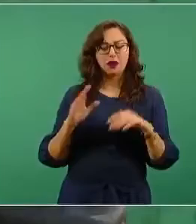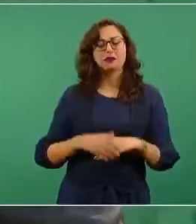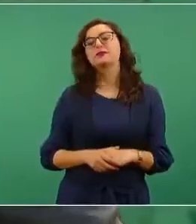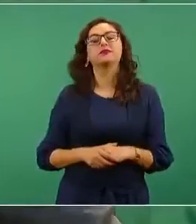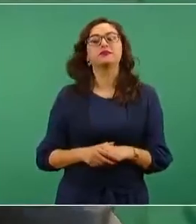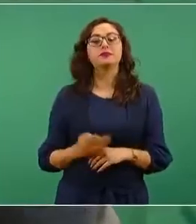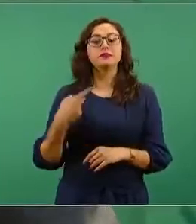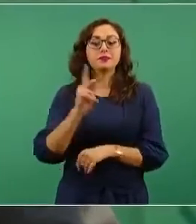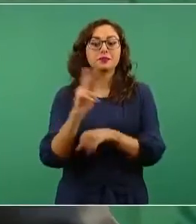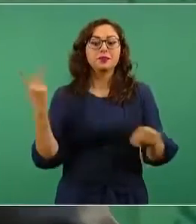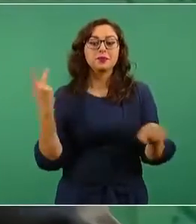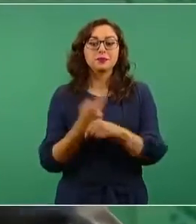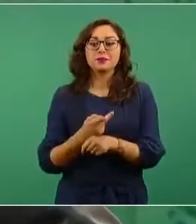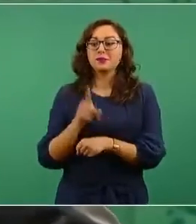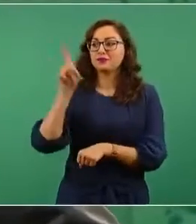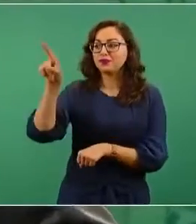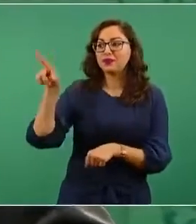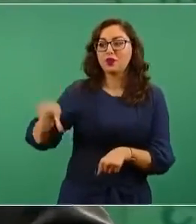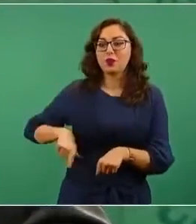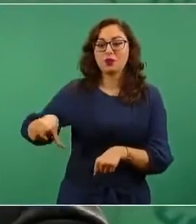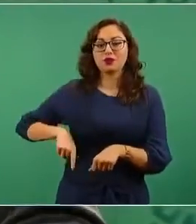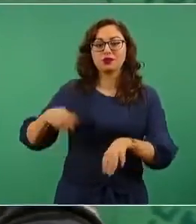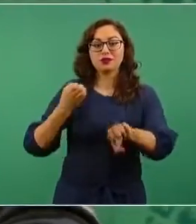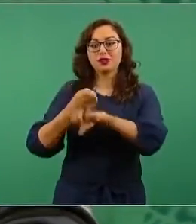y el gobierno del Estado,